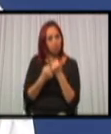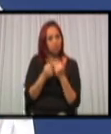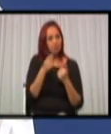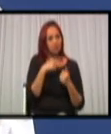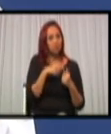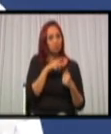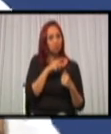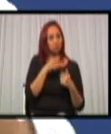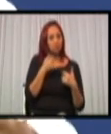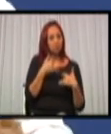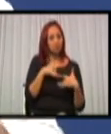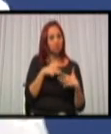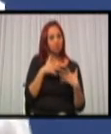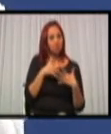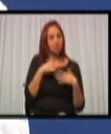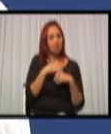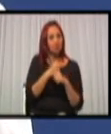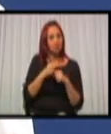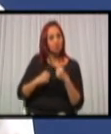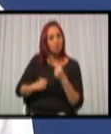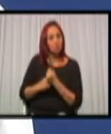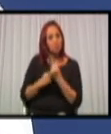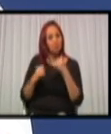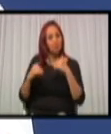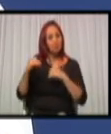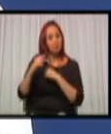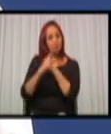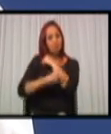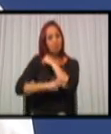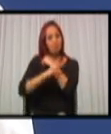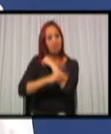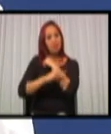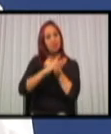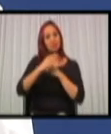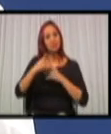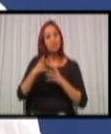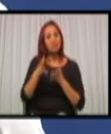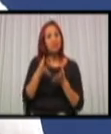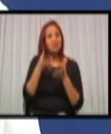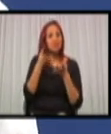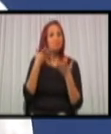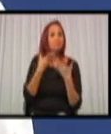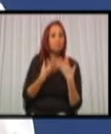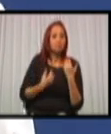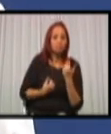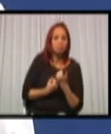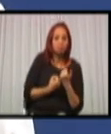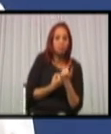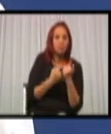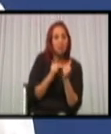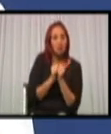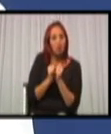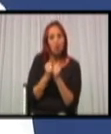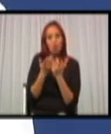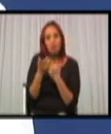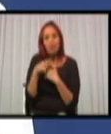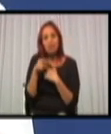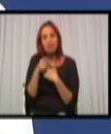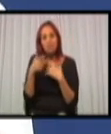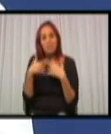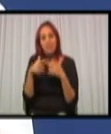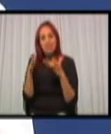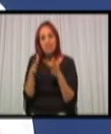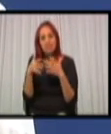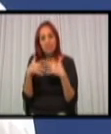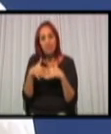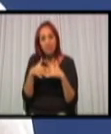ha hecho un impulso a nivel de país y queremos meternos de lleno con esas pequeñitas empresas